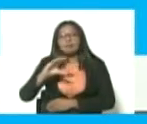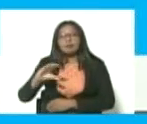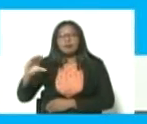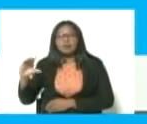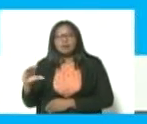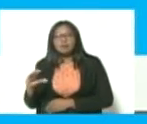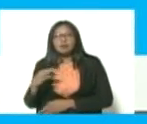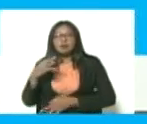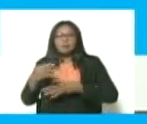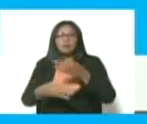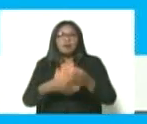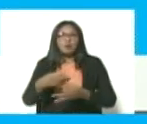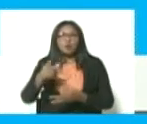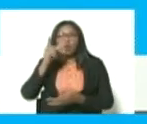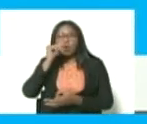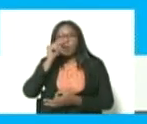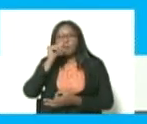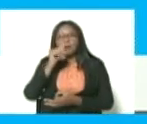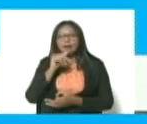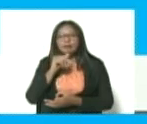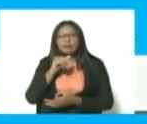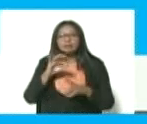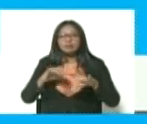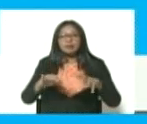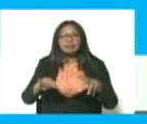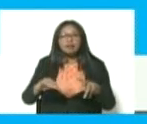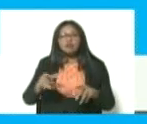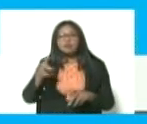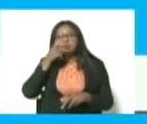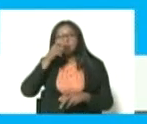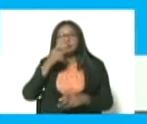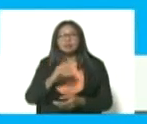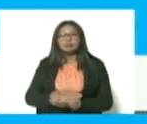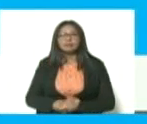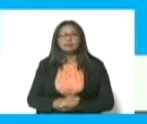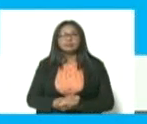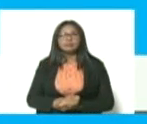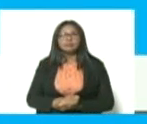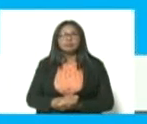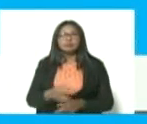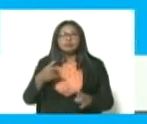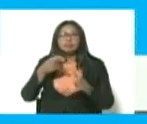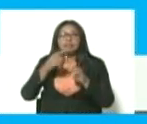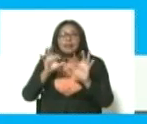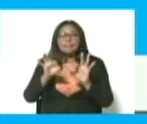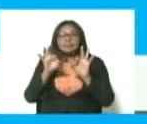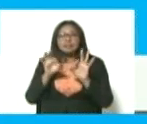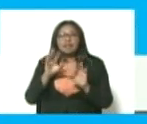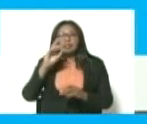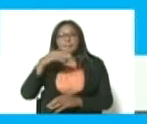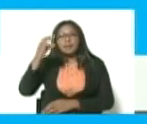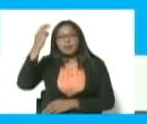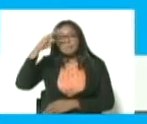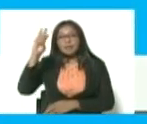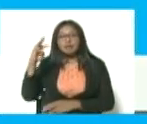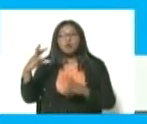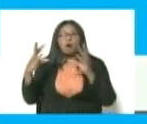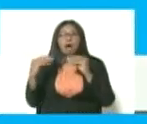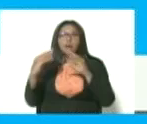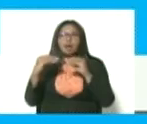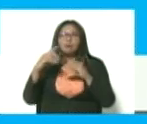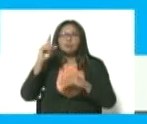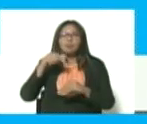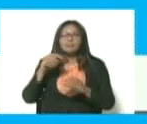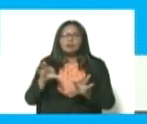con Elio Abrams varias veces, enviados especiales. Se habló en México varias veces con